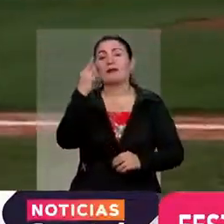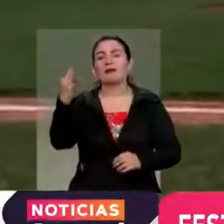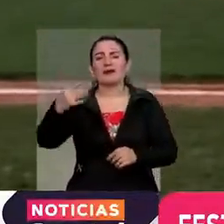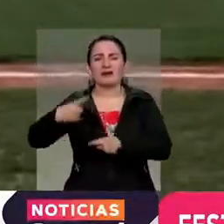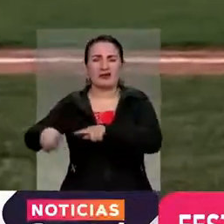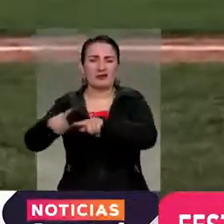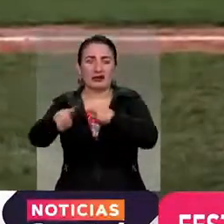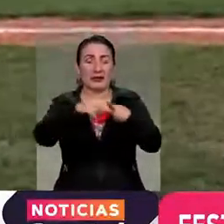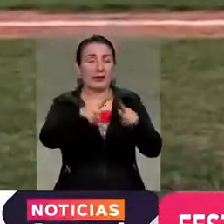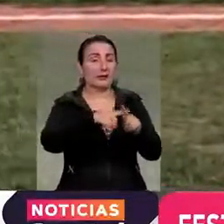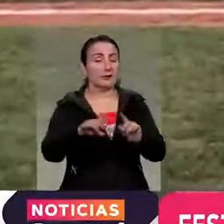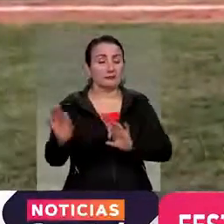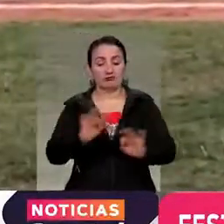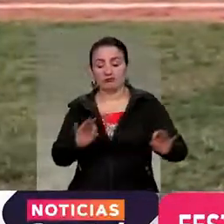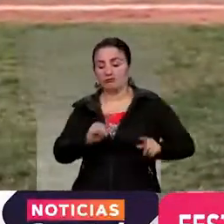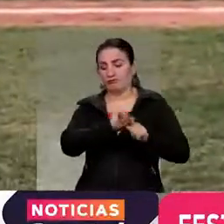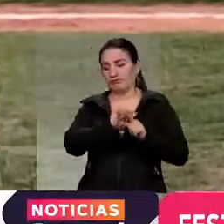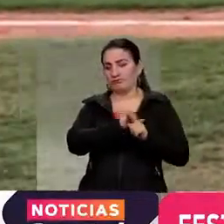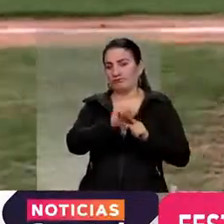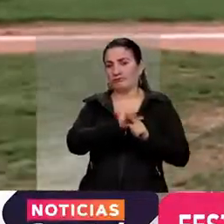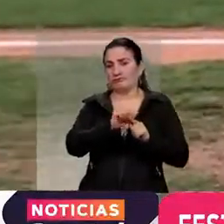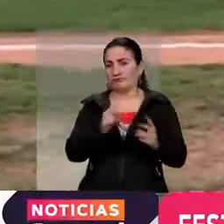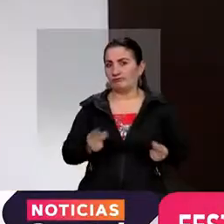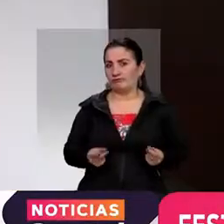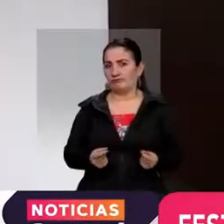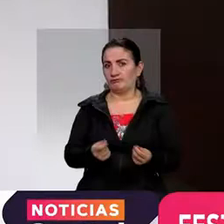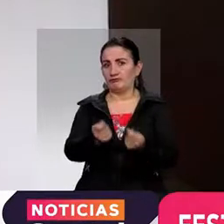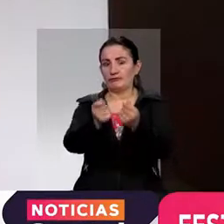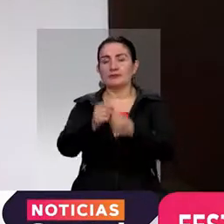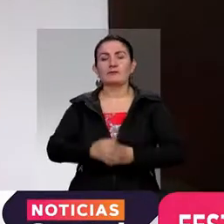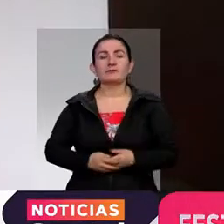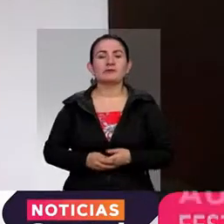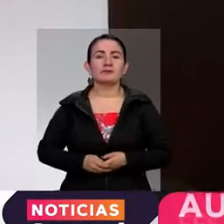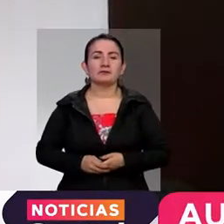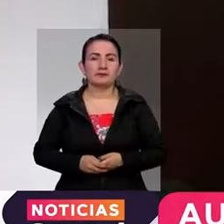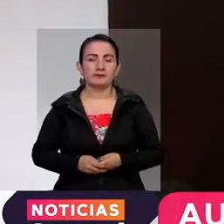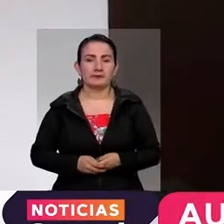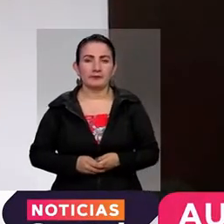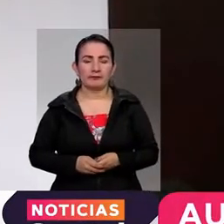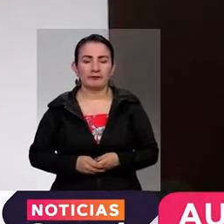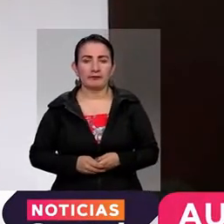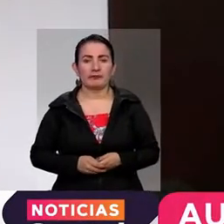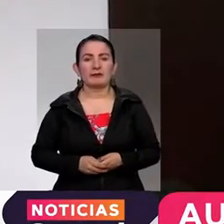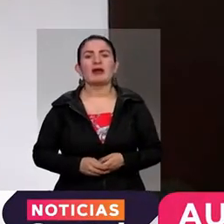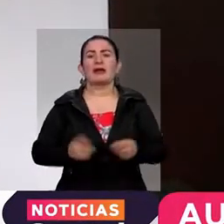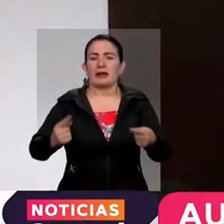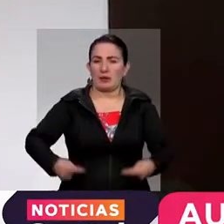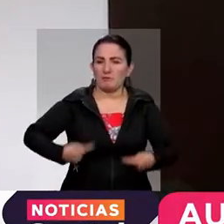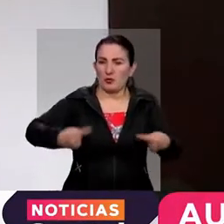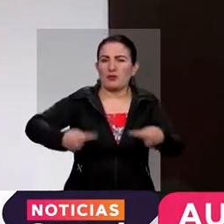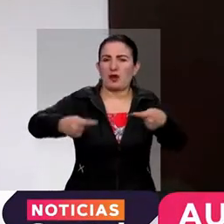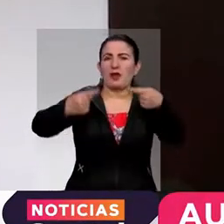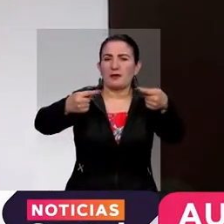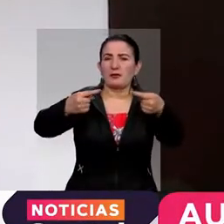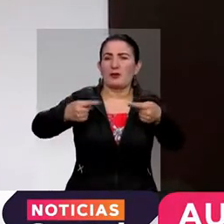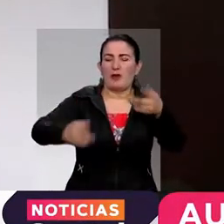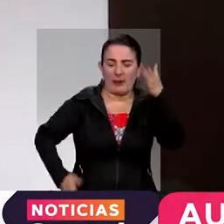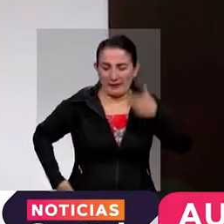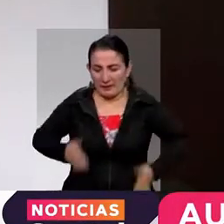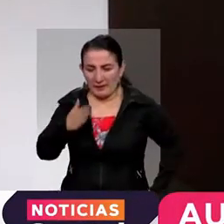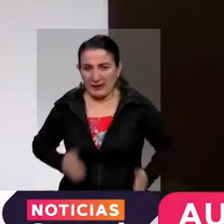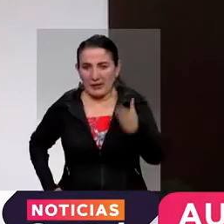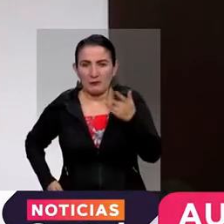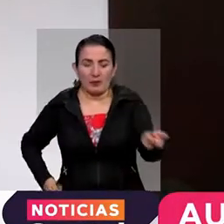eventos serán preparatorios para los deportistas de rendimiento. Vamos a tener también campeonatos de atletismo,